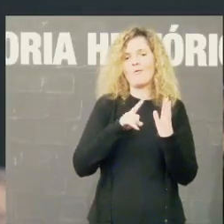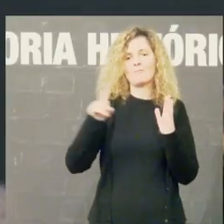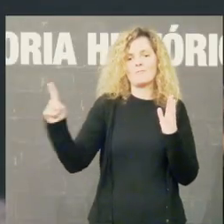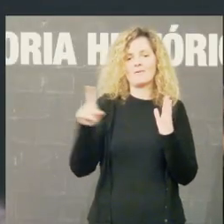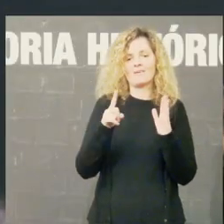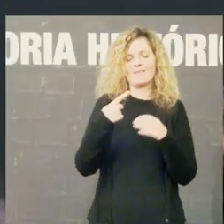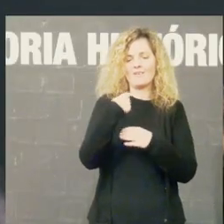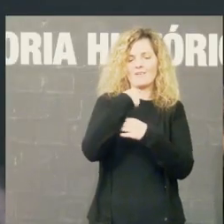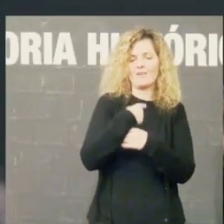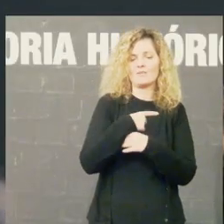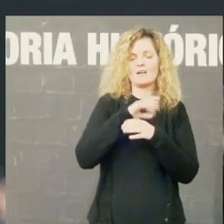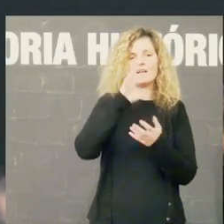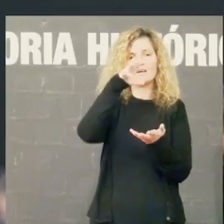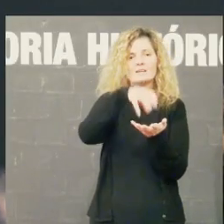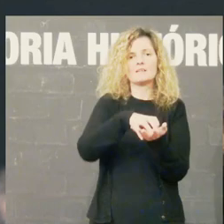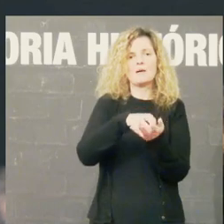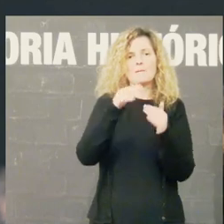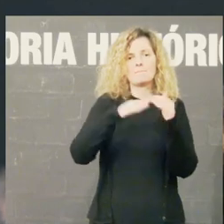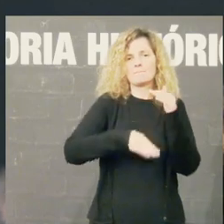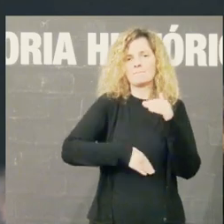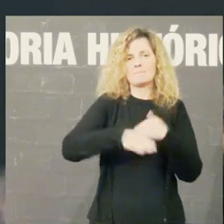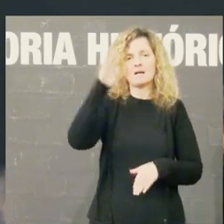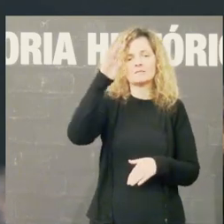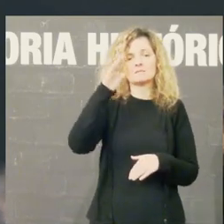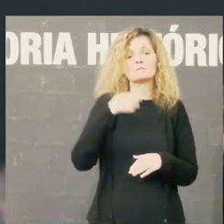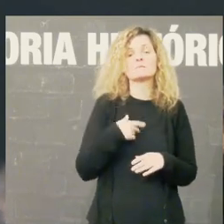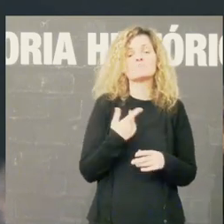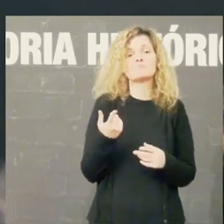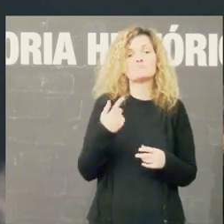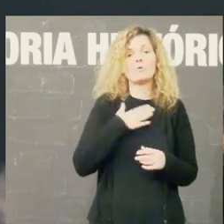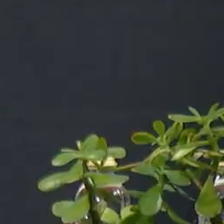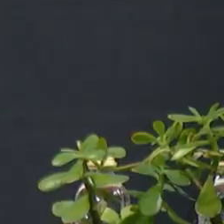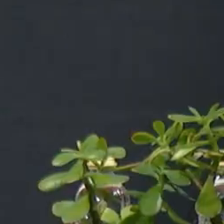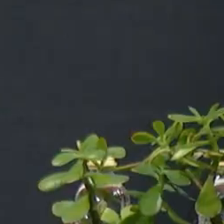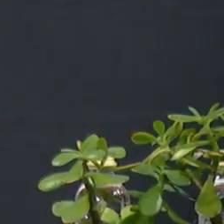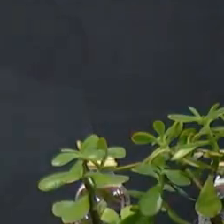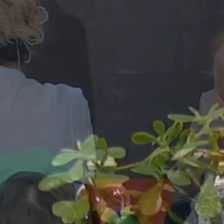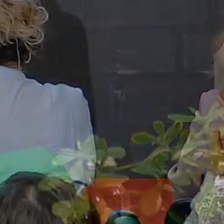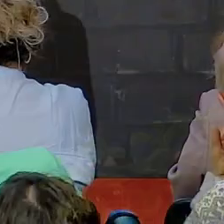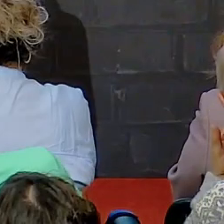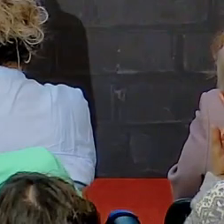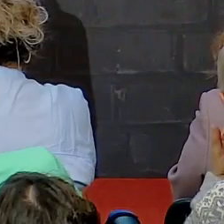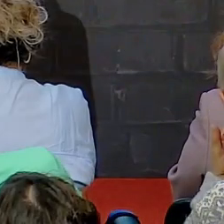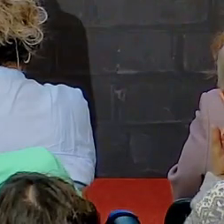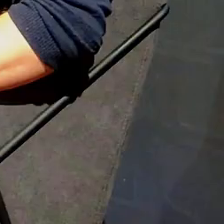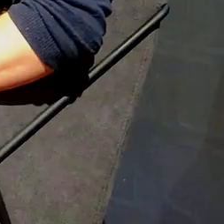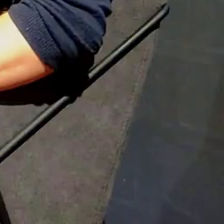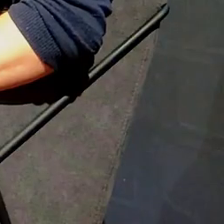obrigar as institucións a ir máis alá do que resulta cómodo.